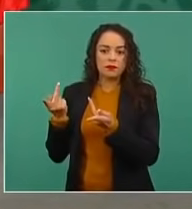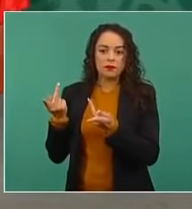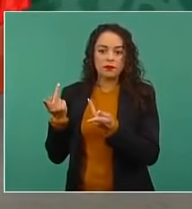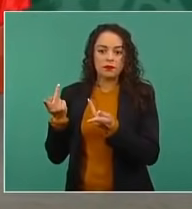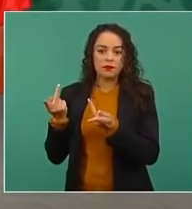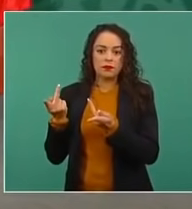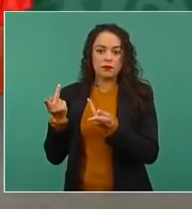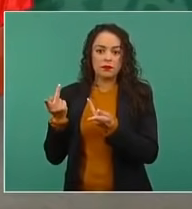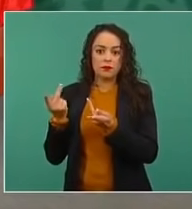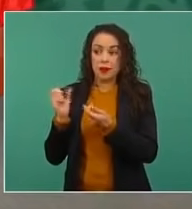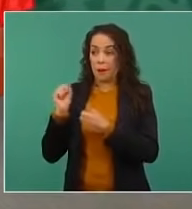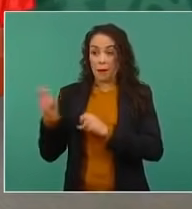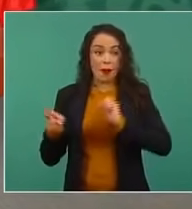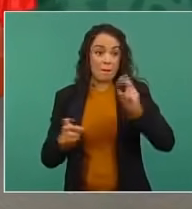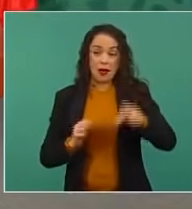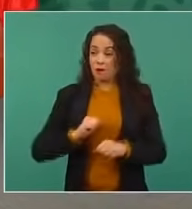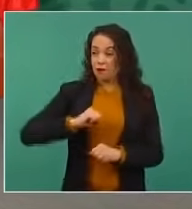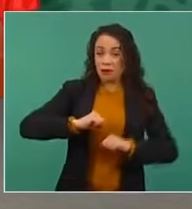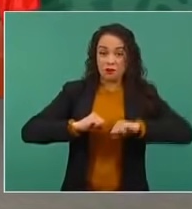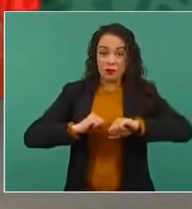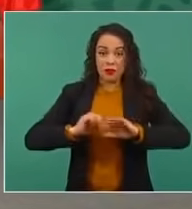obtuvieron las concesiones